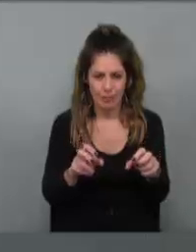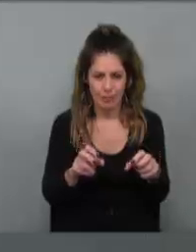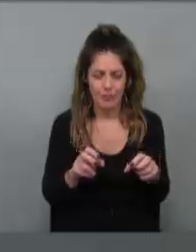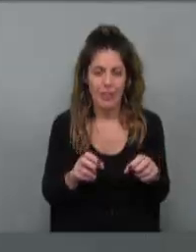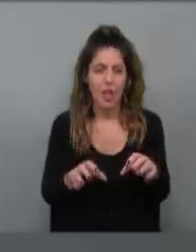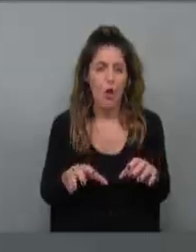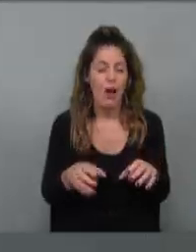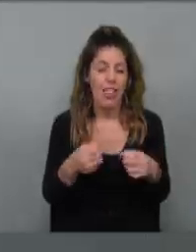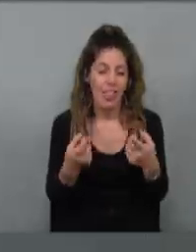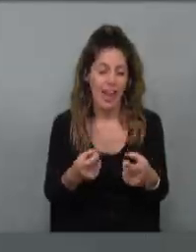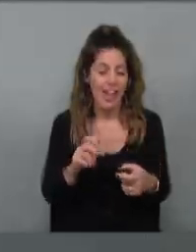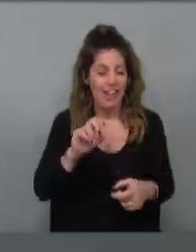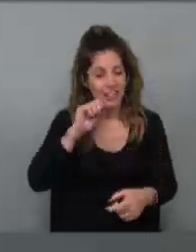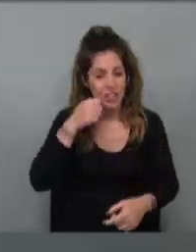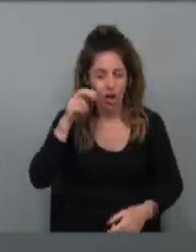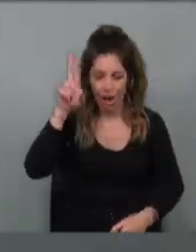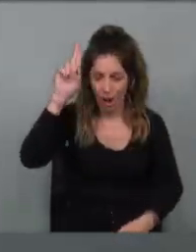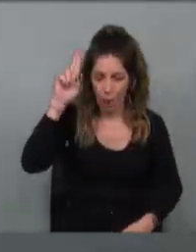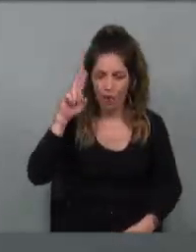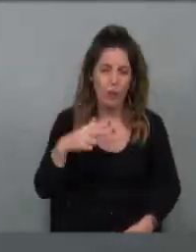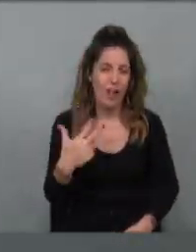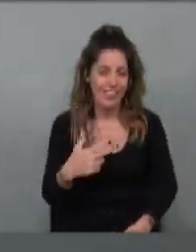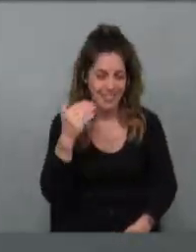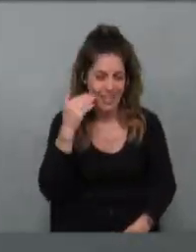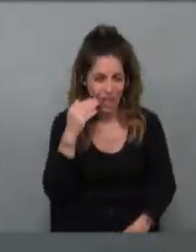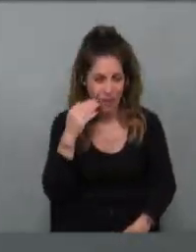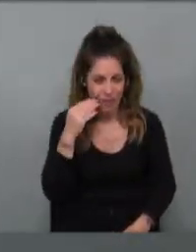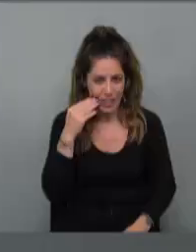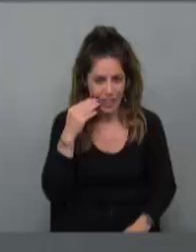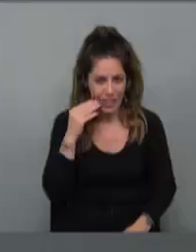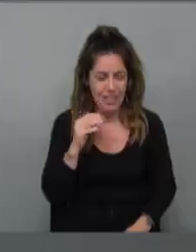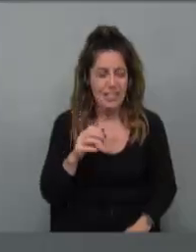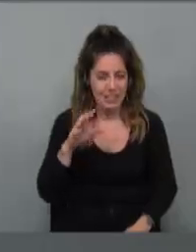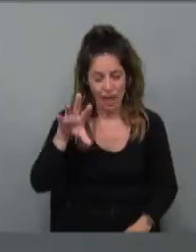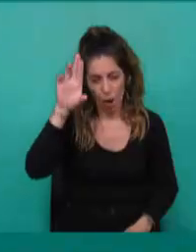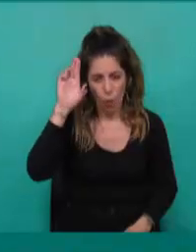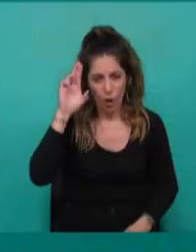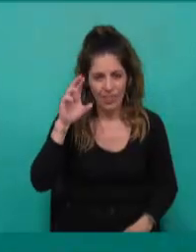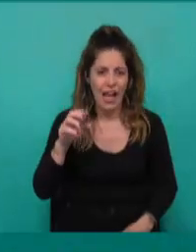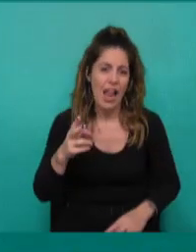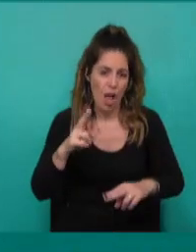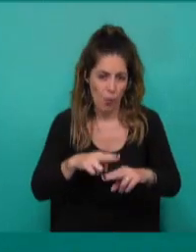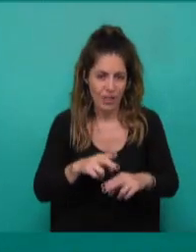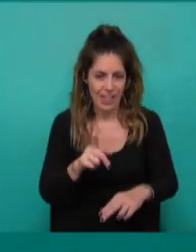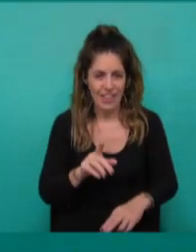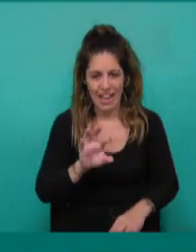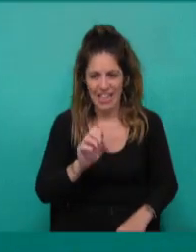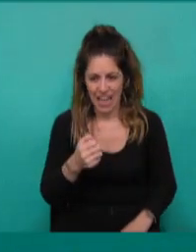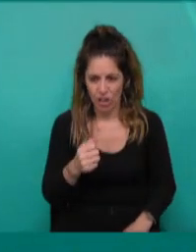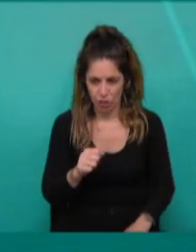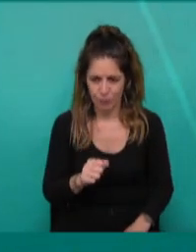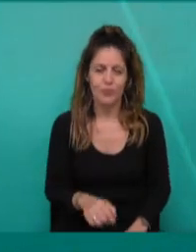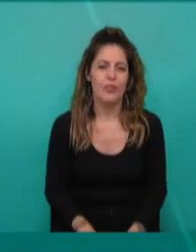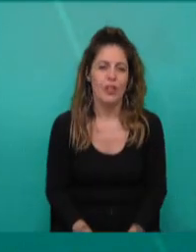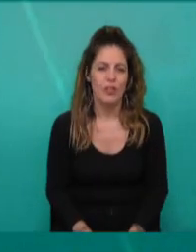lindos recuerdos porque bueno hace poco el 13 de abril fue aniversario del fallecimiento de Eduardo Galeano Cómo andas Eduardo Buen día Pilar un gusto compartir este